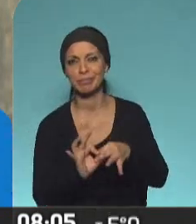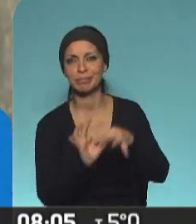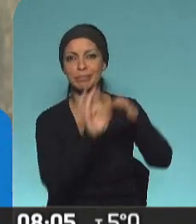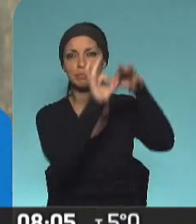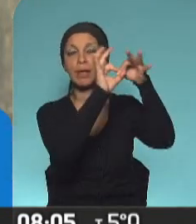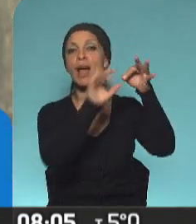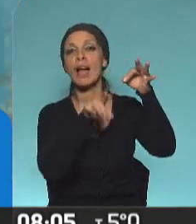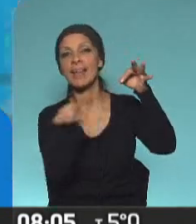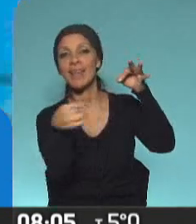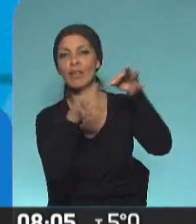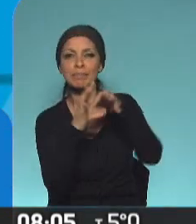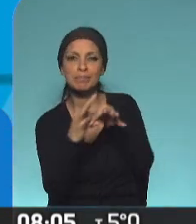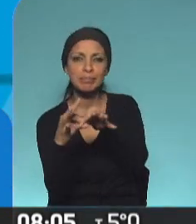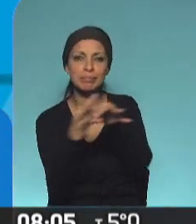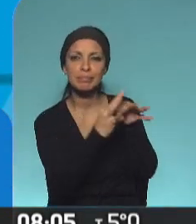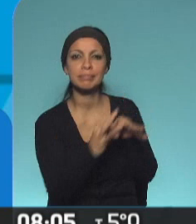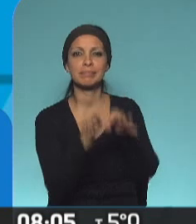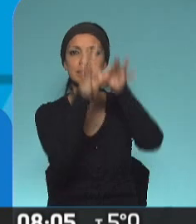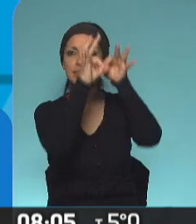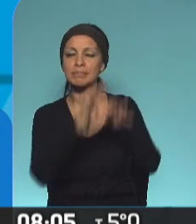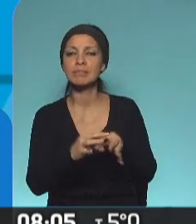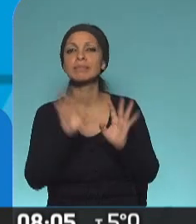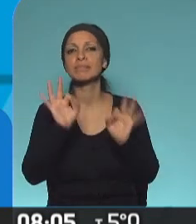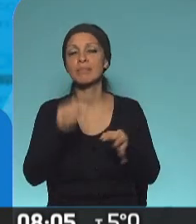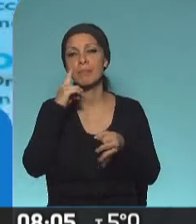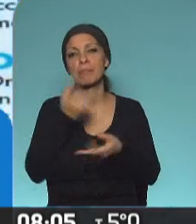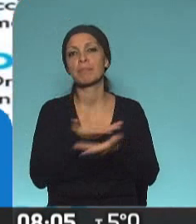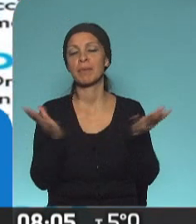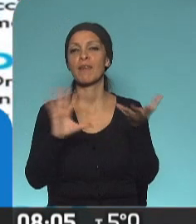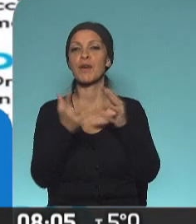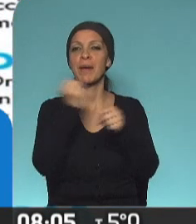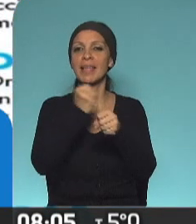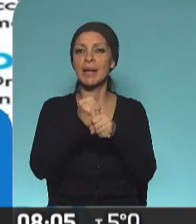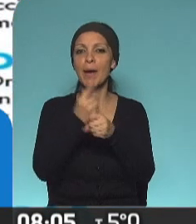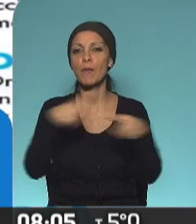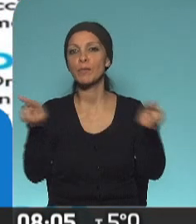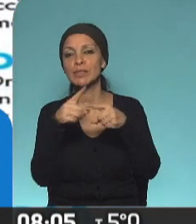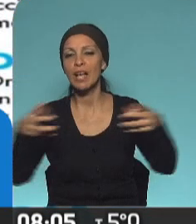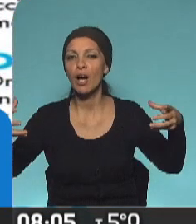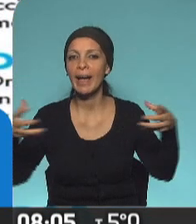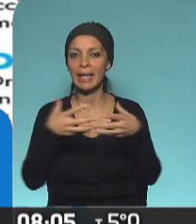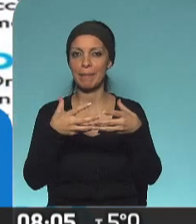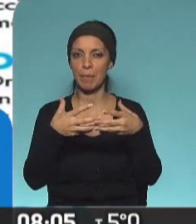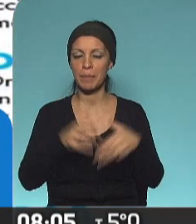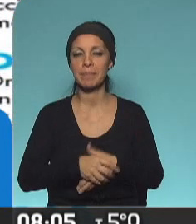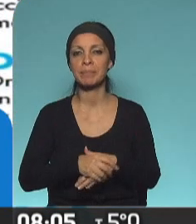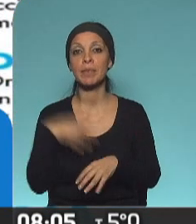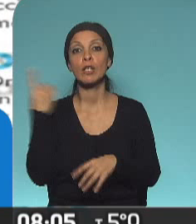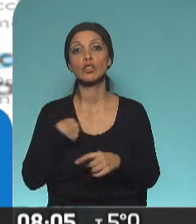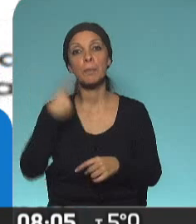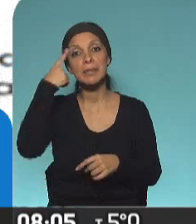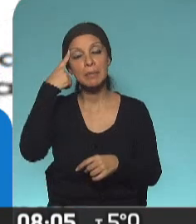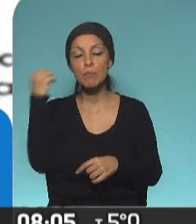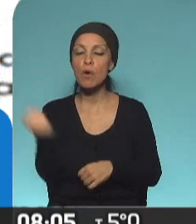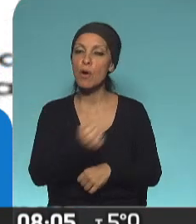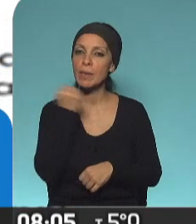permite potenciar un modelo de trabajo que es el de la enseñanza musical colectiva. Nosotros consideramos que es muy importante, y más